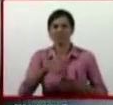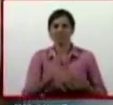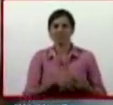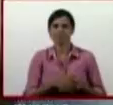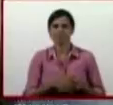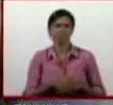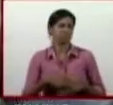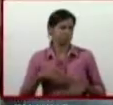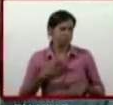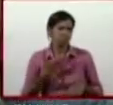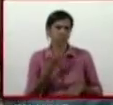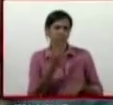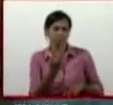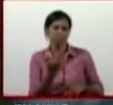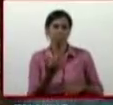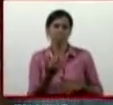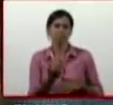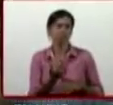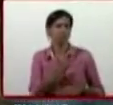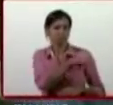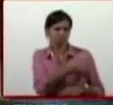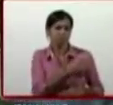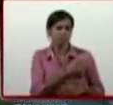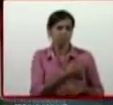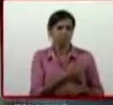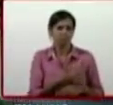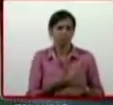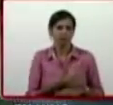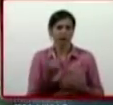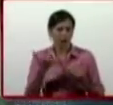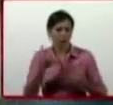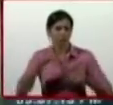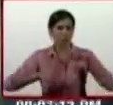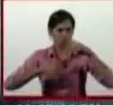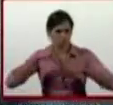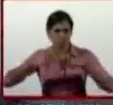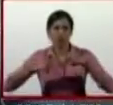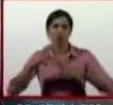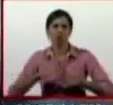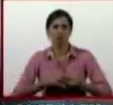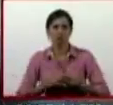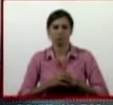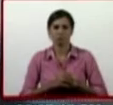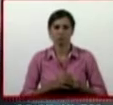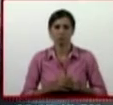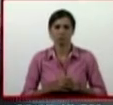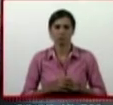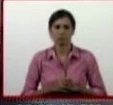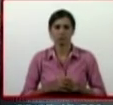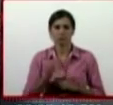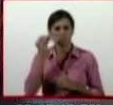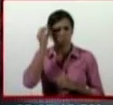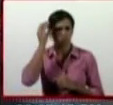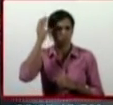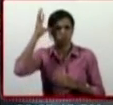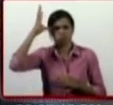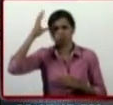podríamos decir una universidad que está en plena producción de conocimiento.